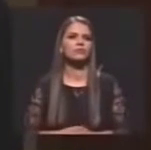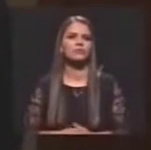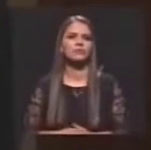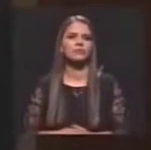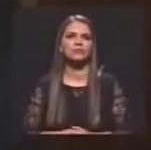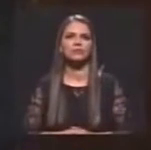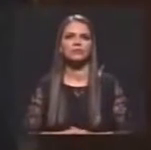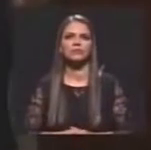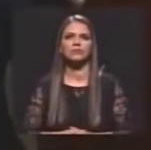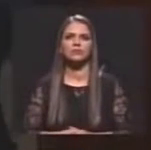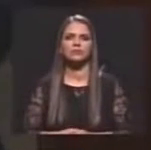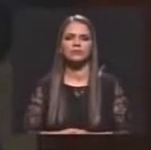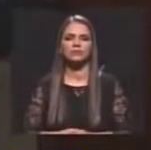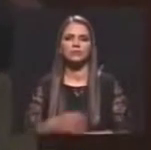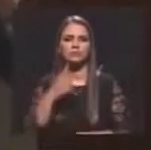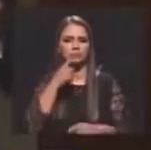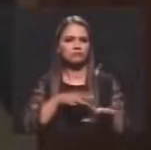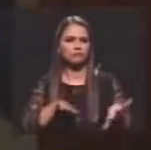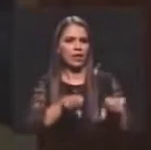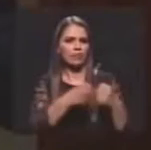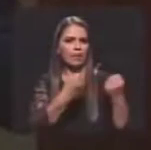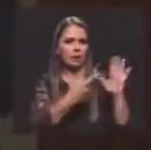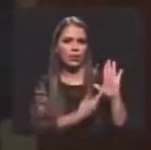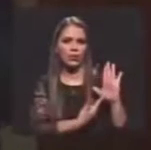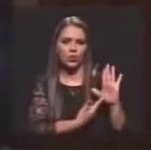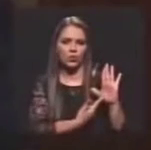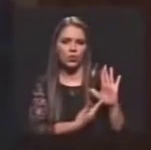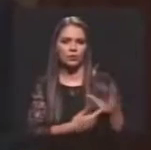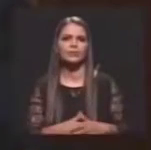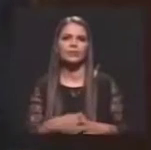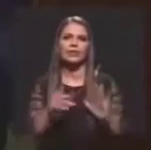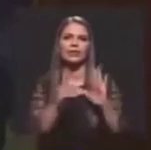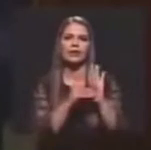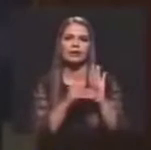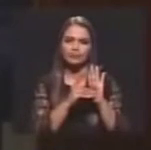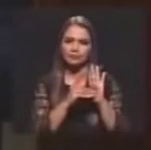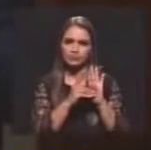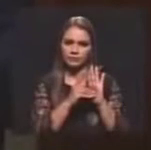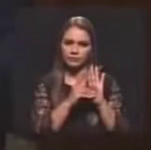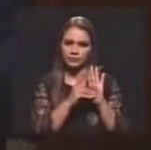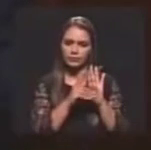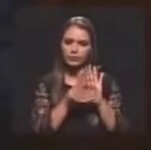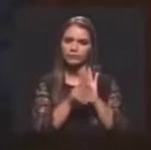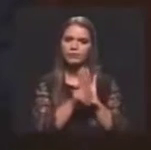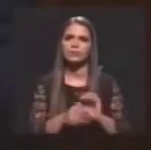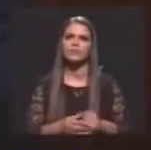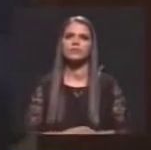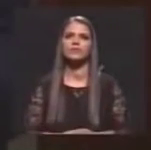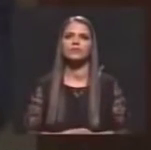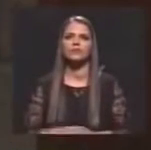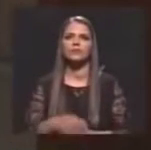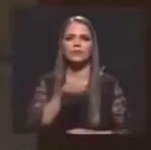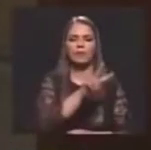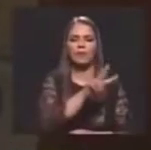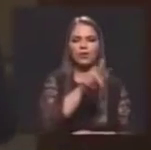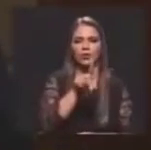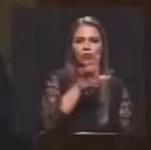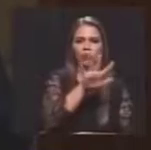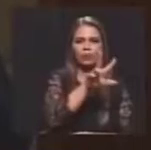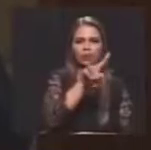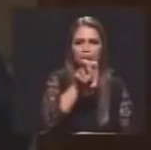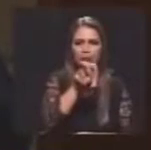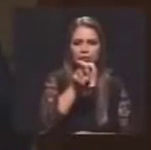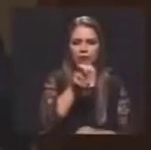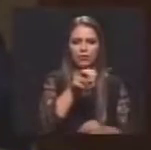también contemplará el daño colateral y reglamenta esta ley es el secreto 22